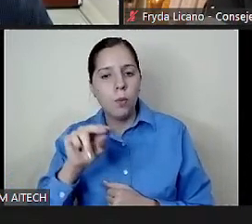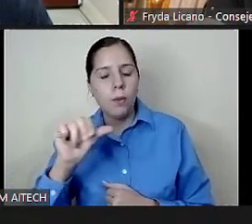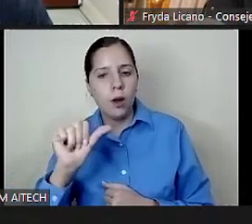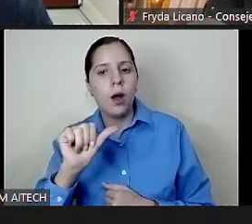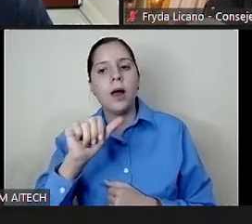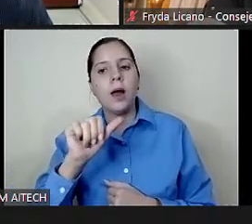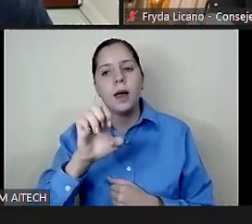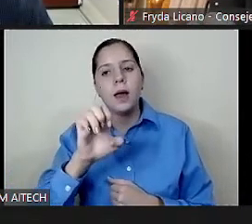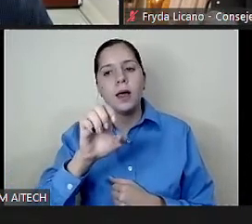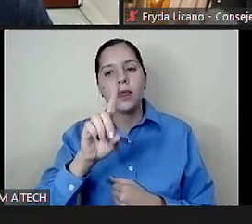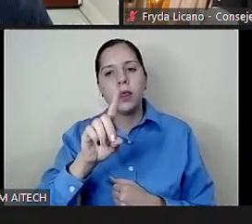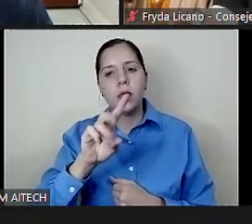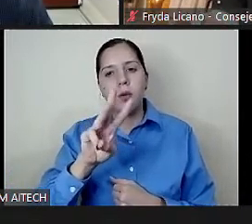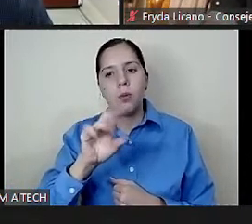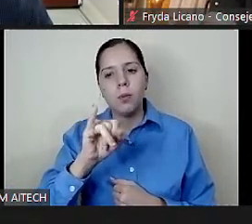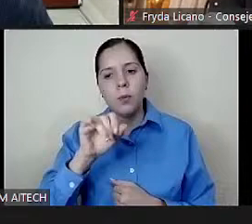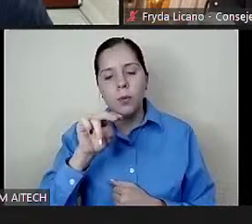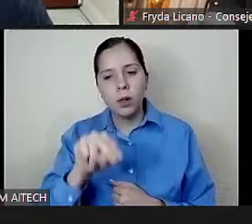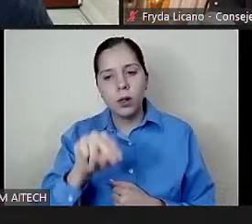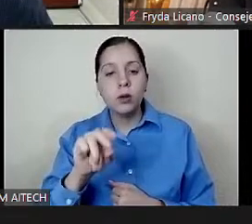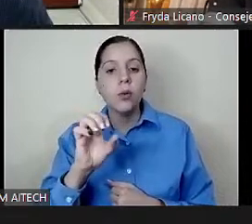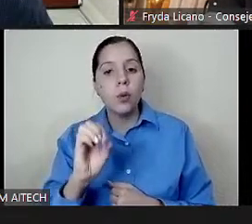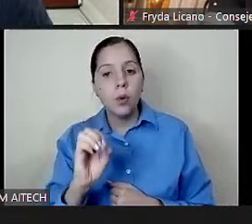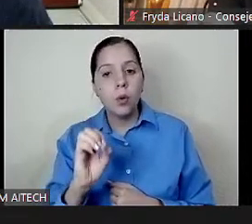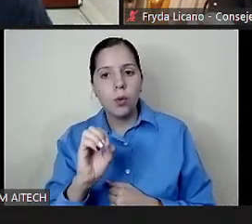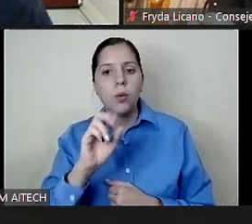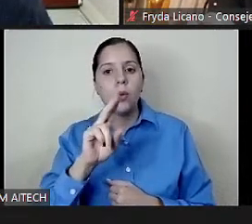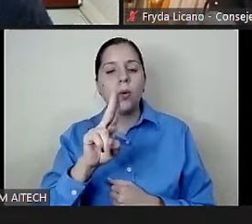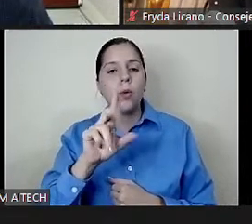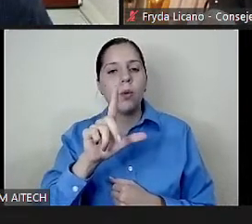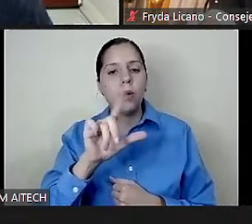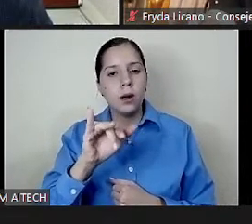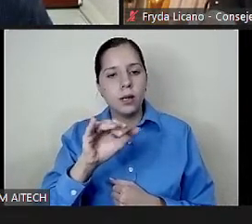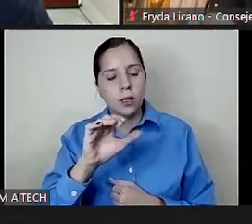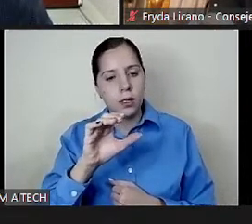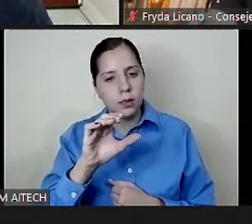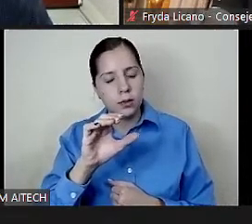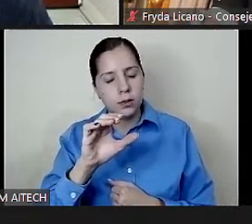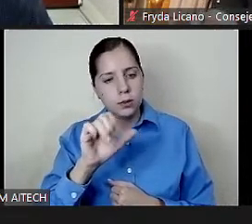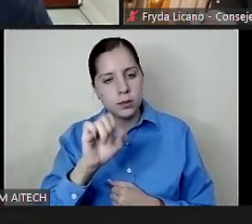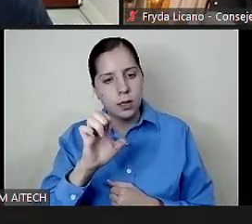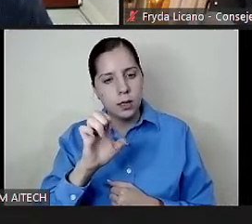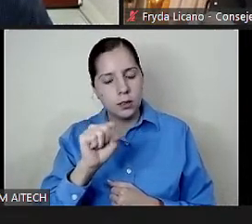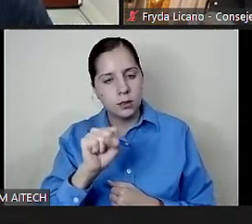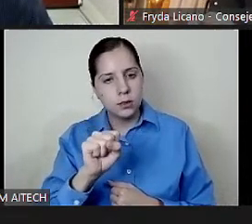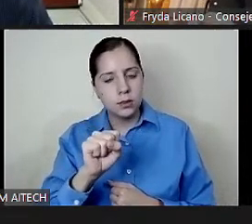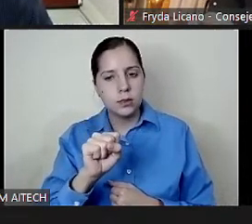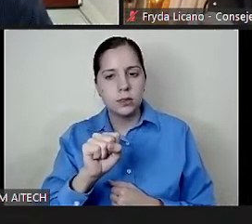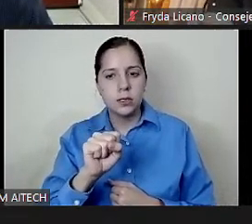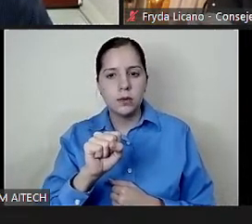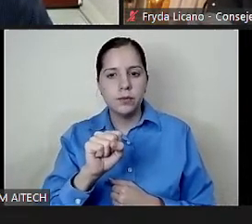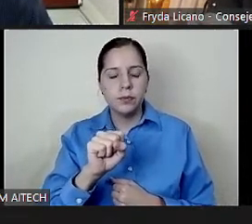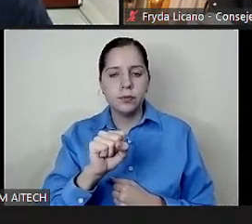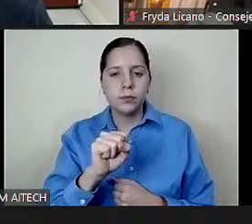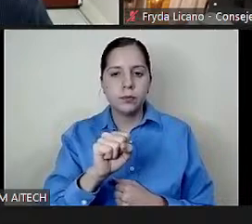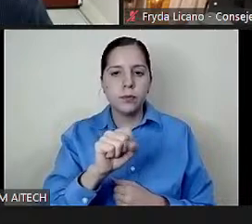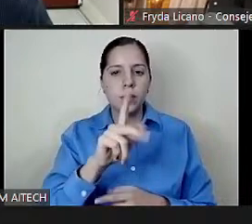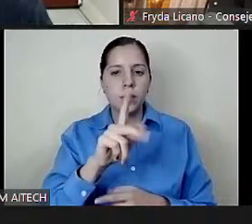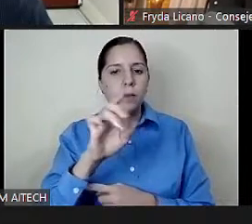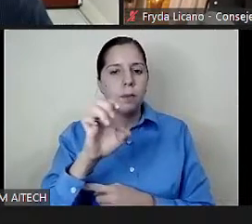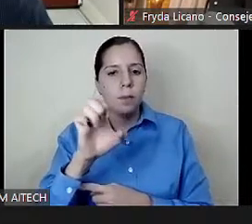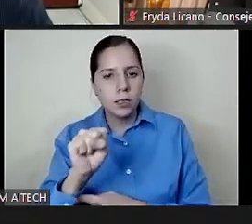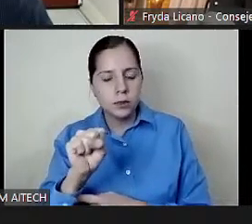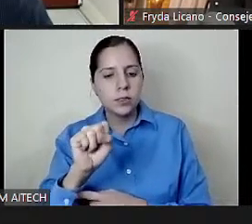Moreno, o en su caso, Ulises Molina. Por el Partido Encuentro Solidario, David Ernesto